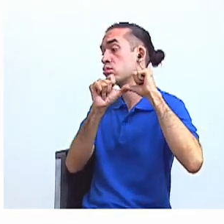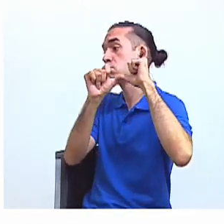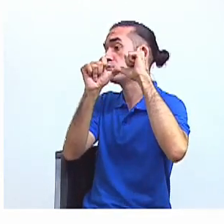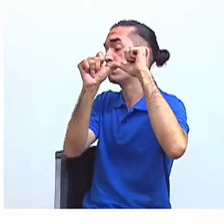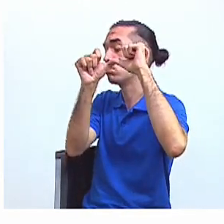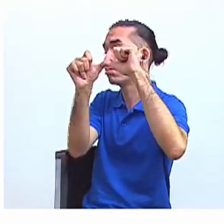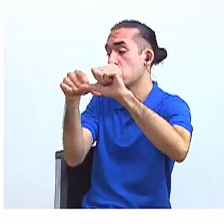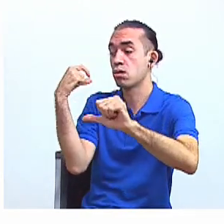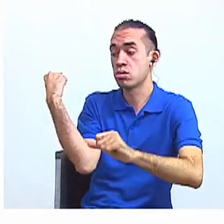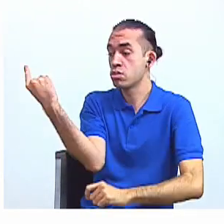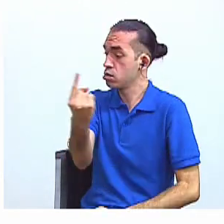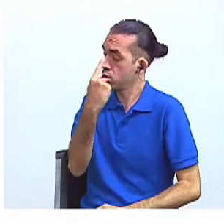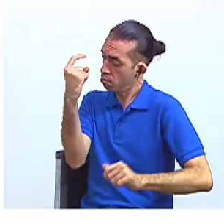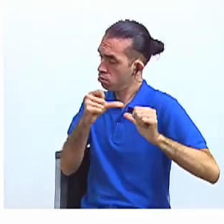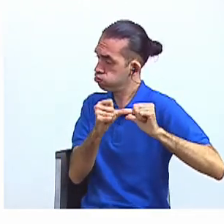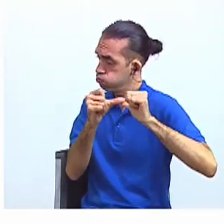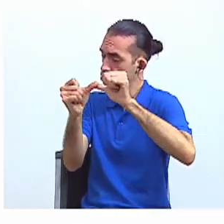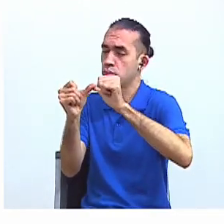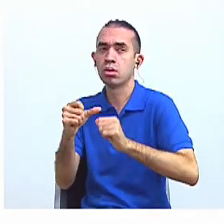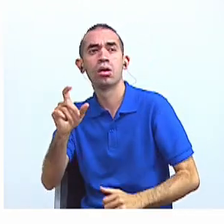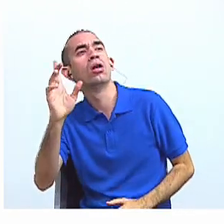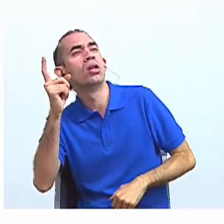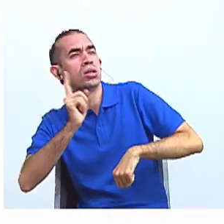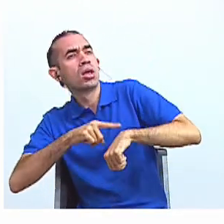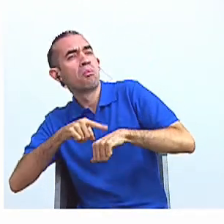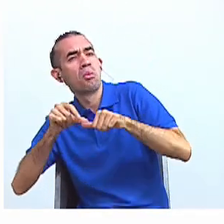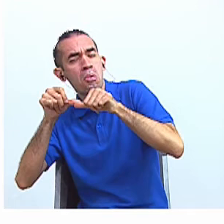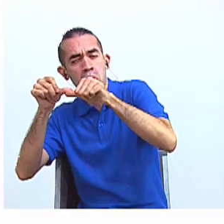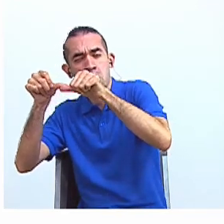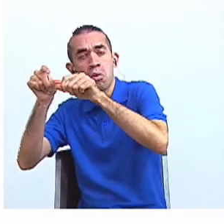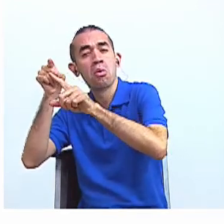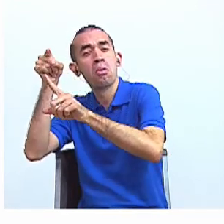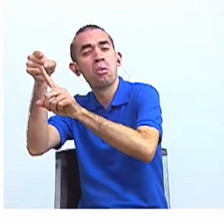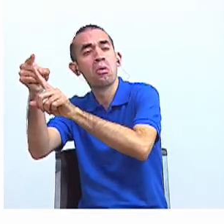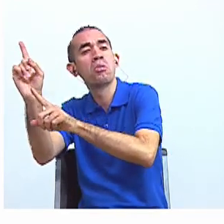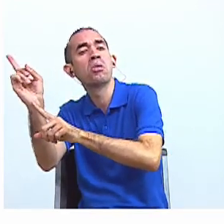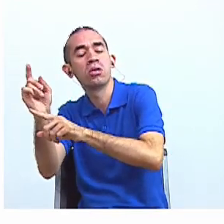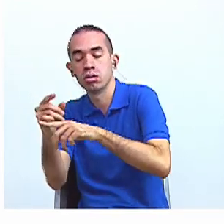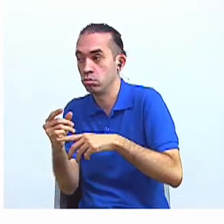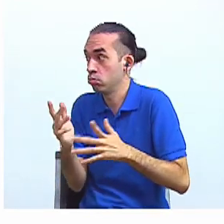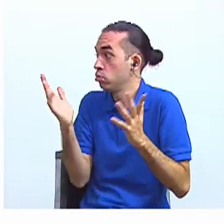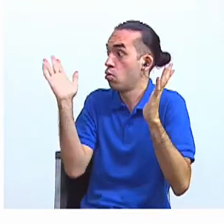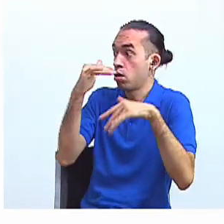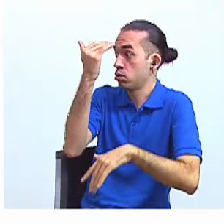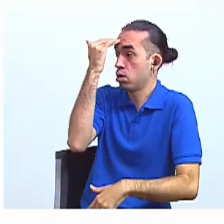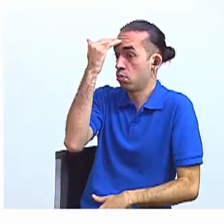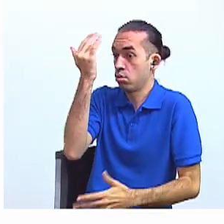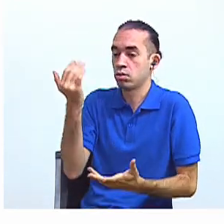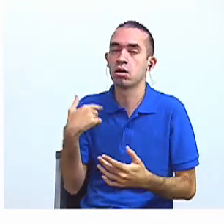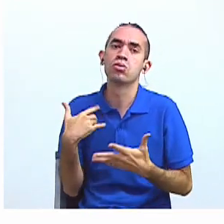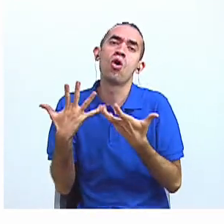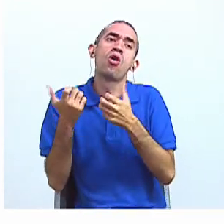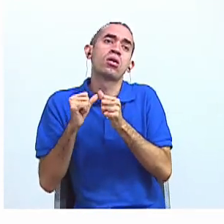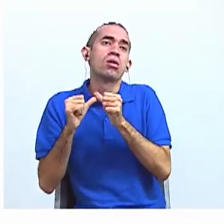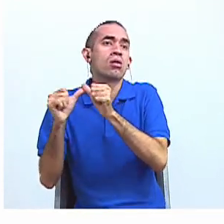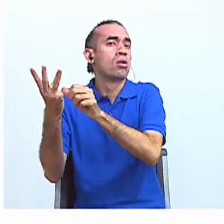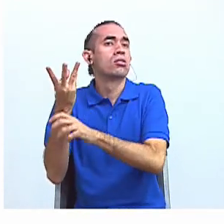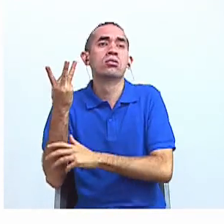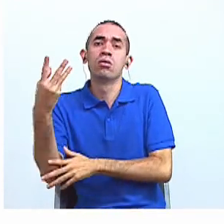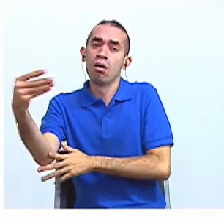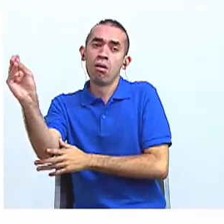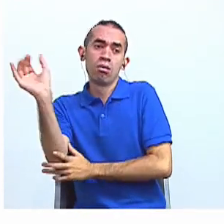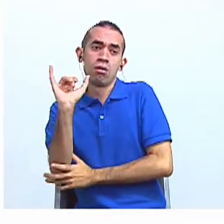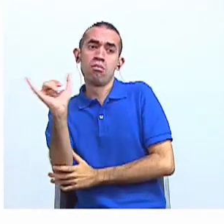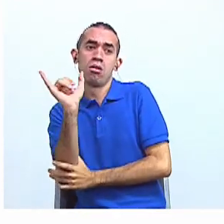sino que siempre está andando. ¿Y a dónde va el tiempo? Nadie lo sabe. ¿Cómo me gustaría irme con el